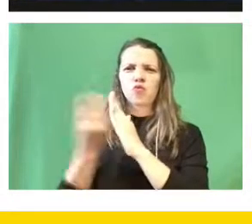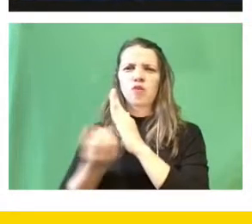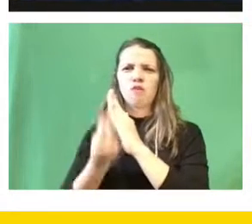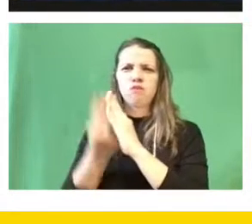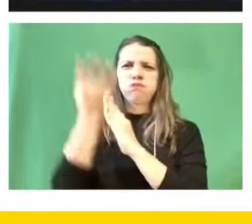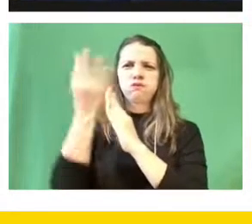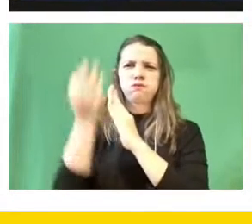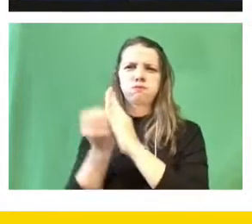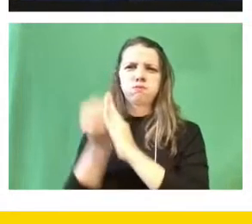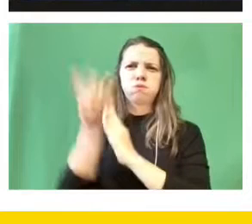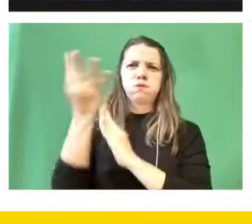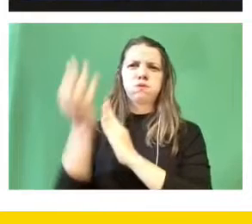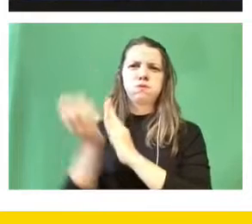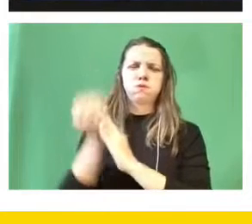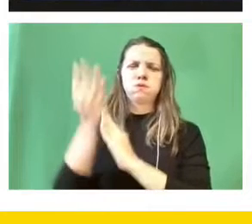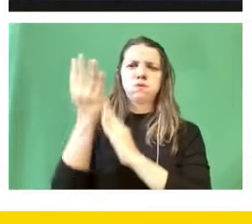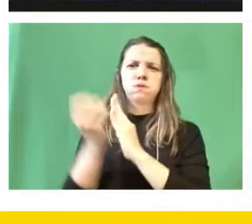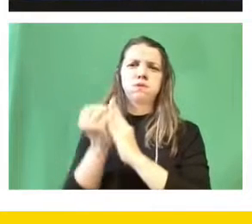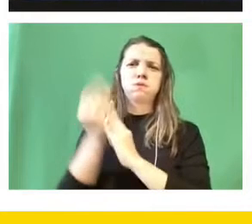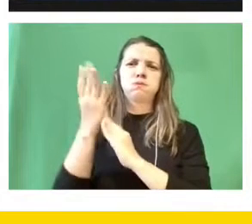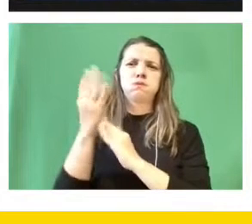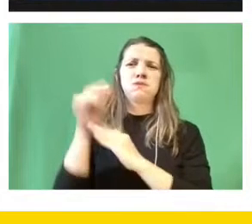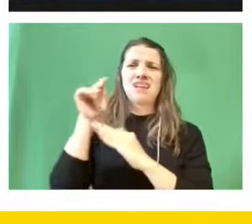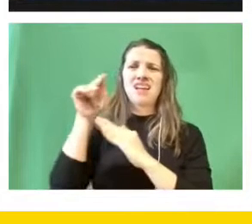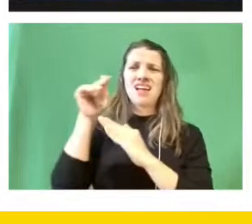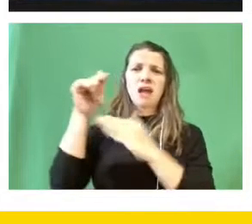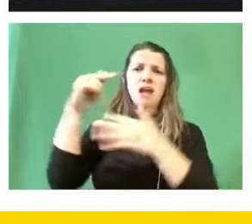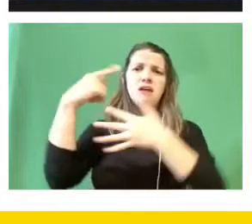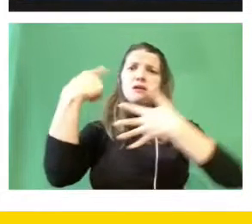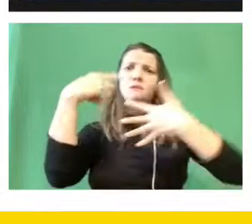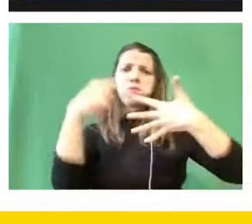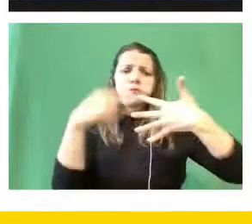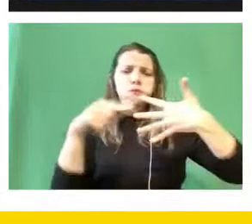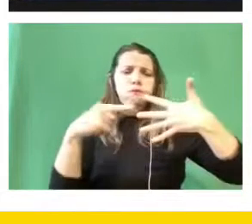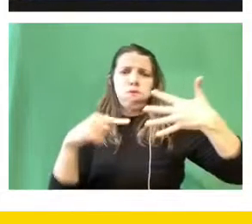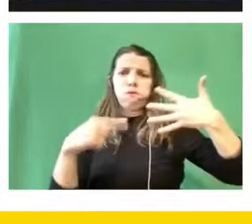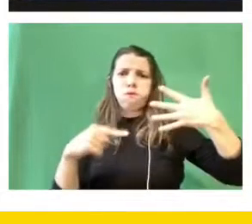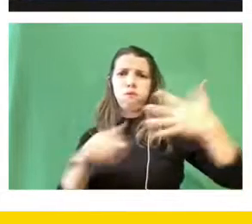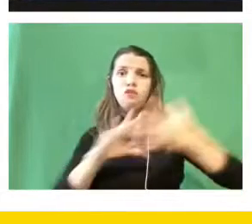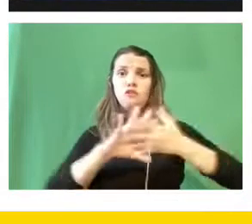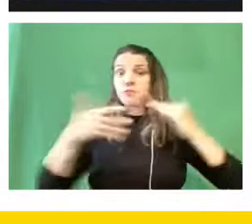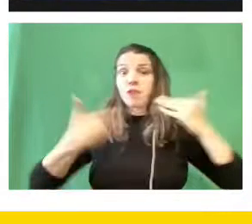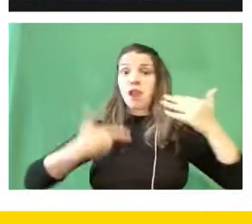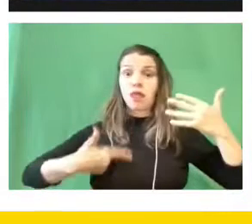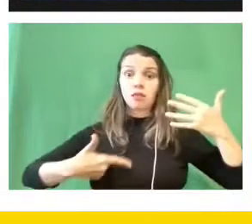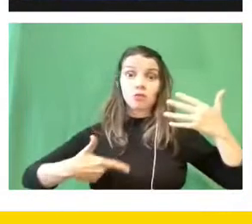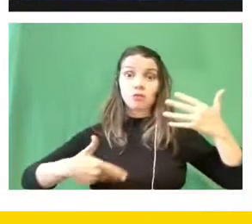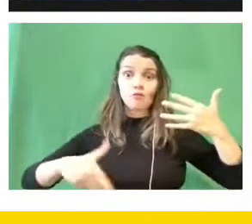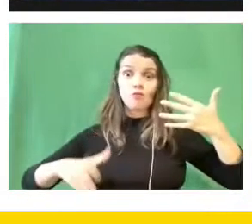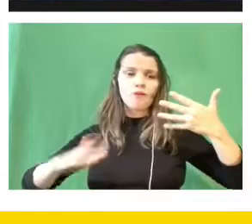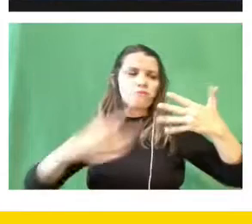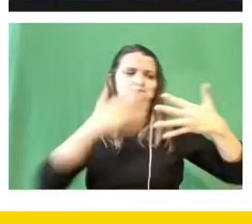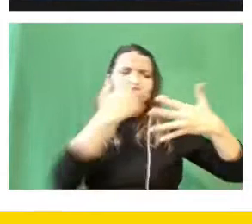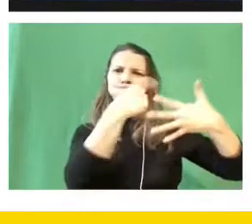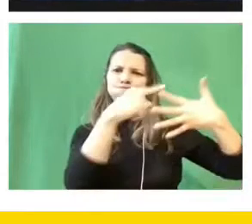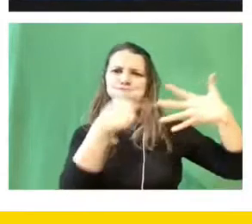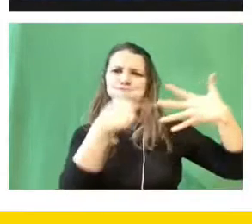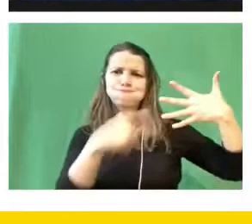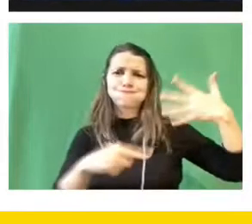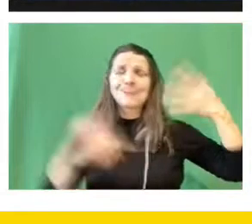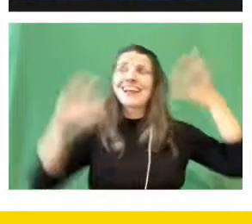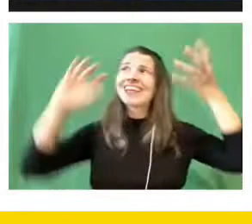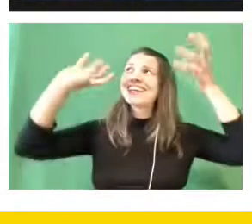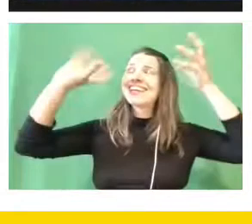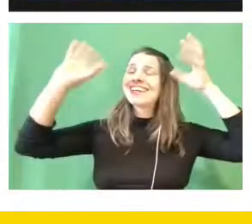tanto, estamos sometidos a una cantidad increíble de amenazas, pero cambio climático supone una amenaza porque lo que se